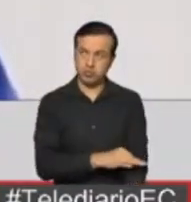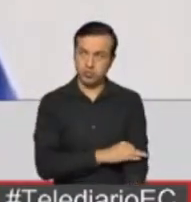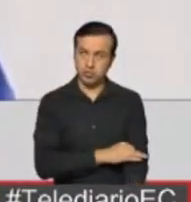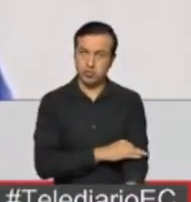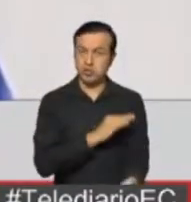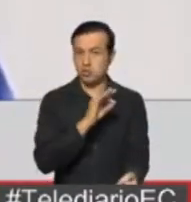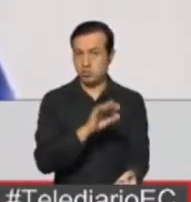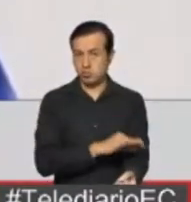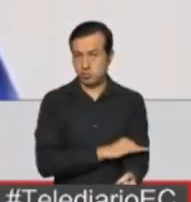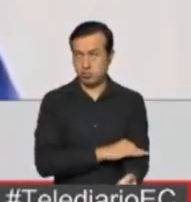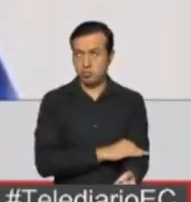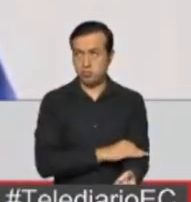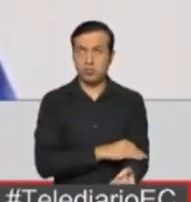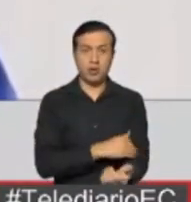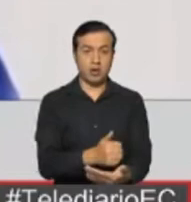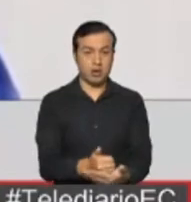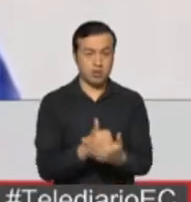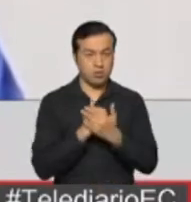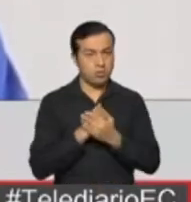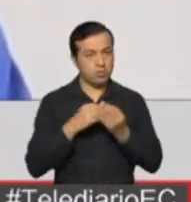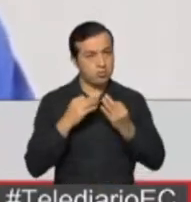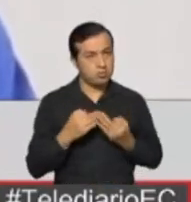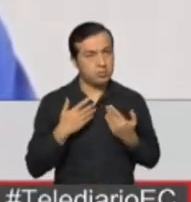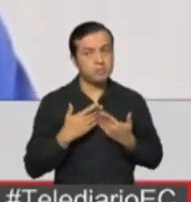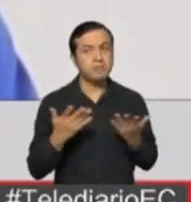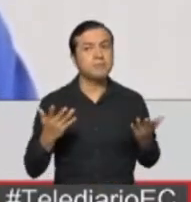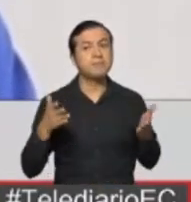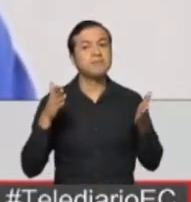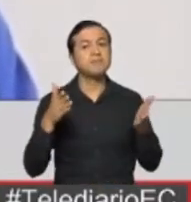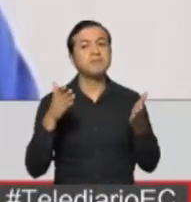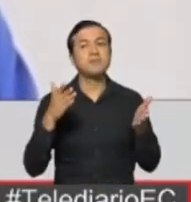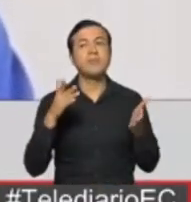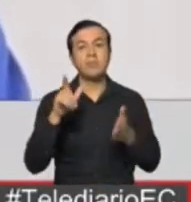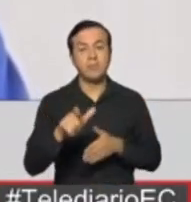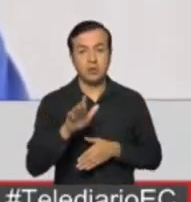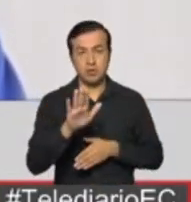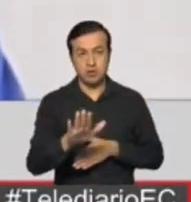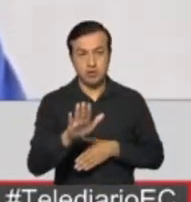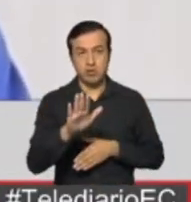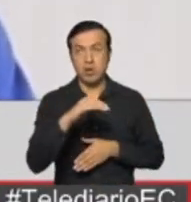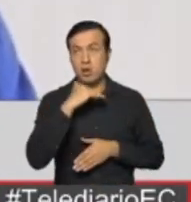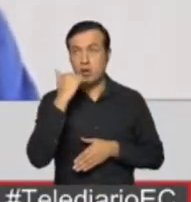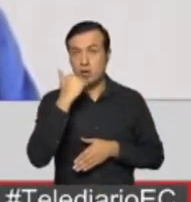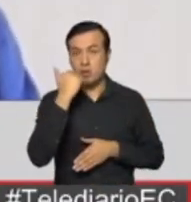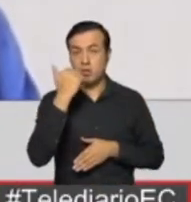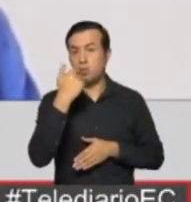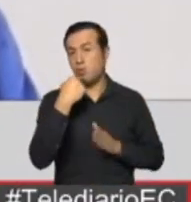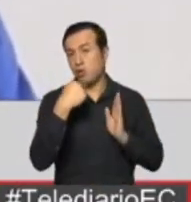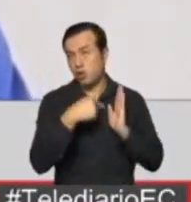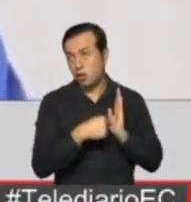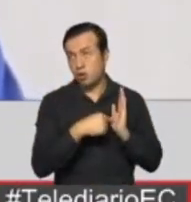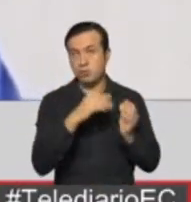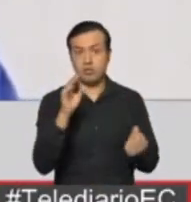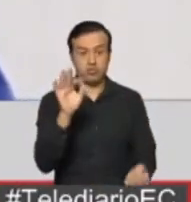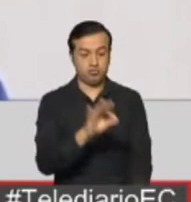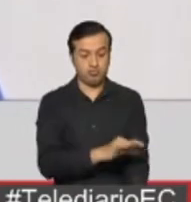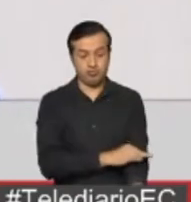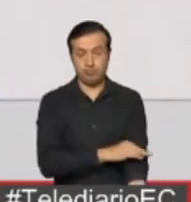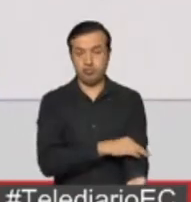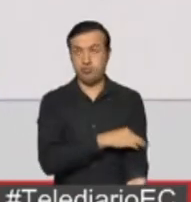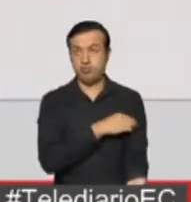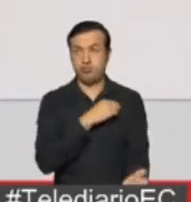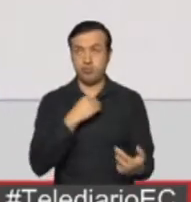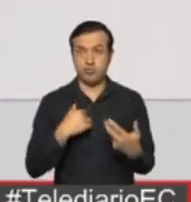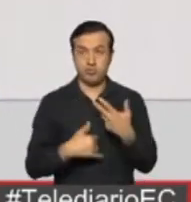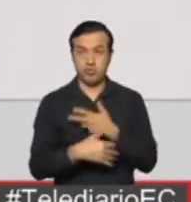que son esa especie de anticuerpos puede estar dirigidas contra el receptor de linfocitos es decir de tamara que cuando se pegan al receptor ya